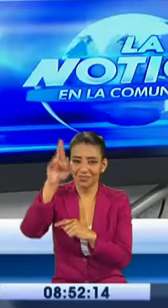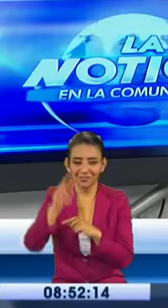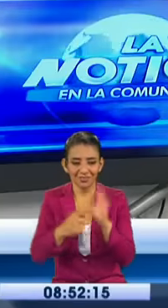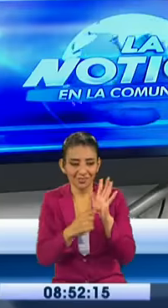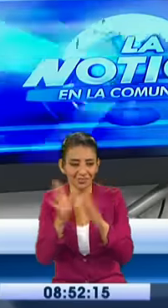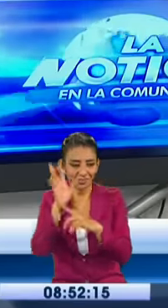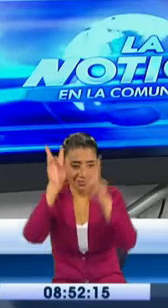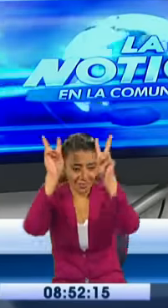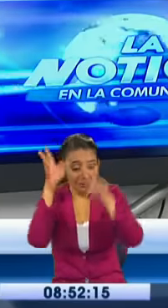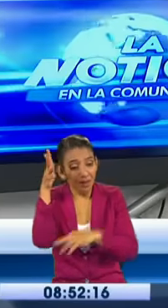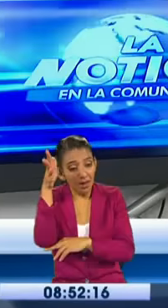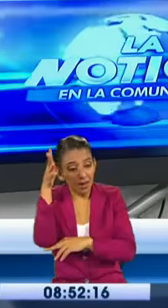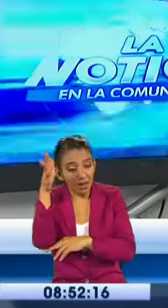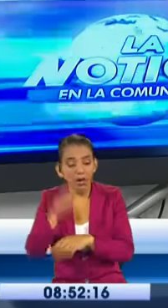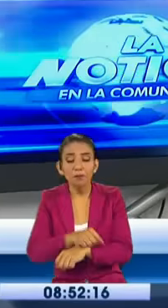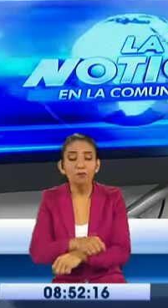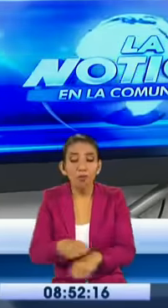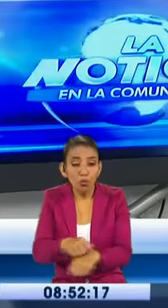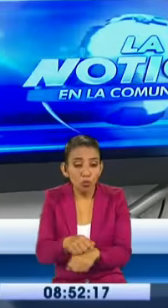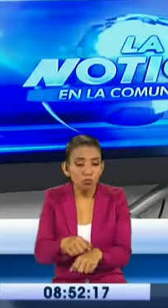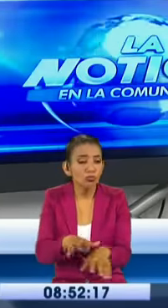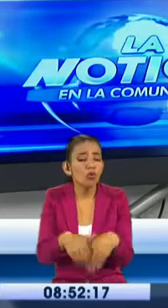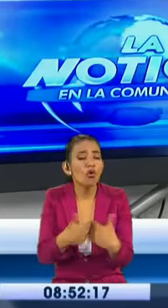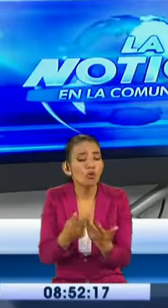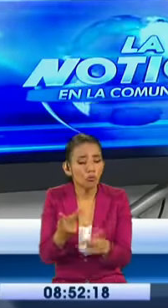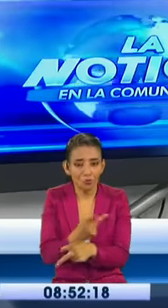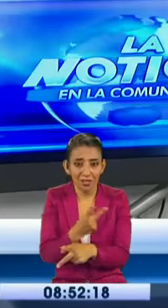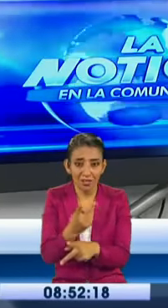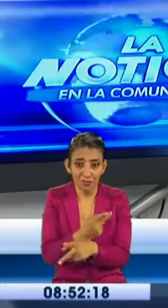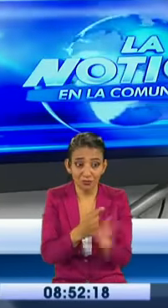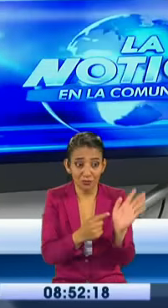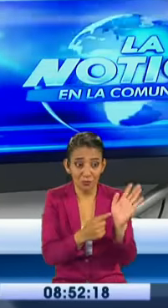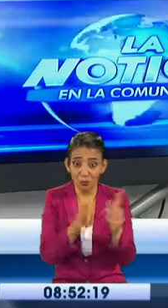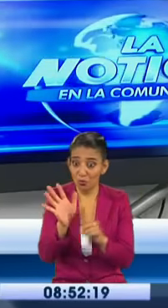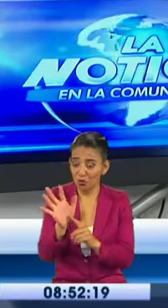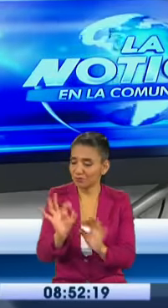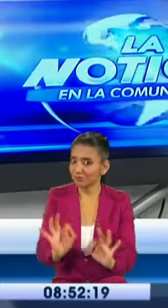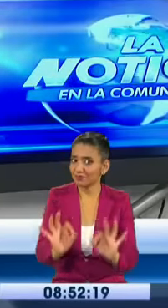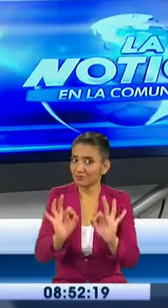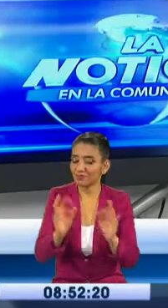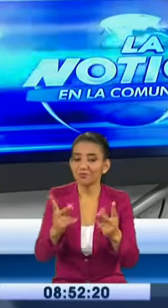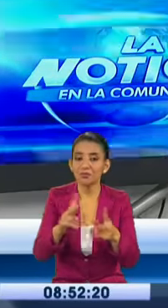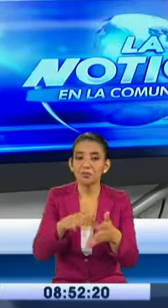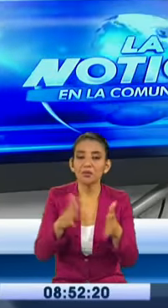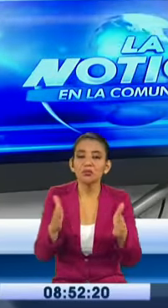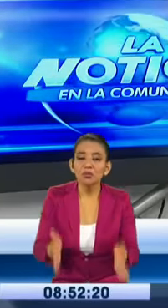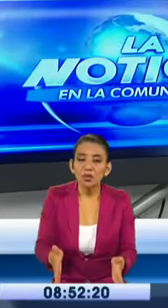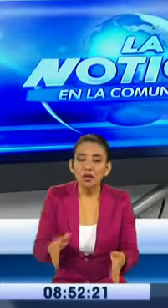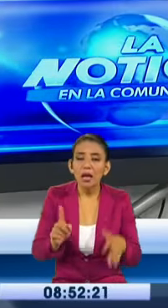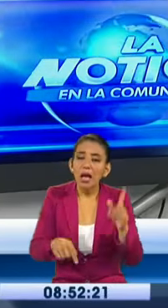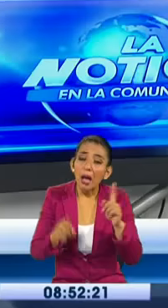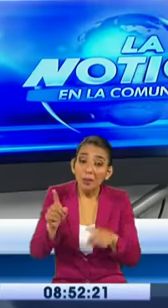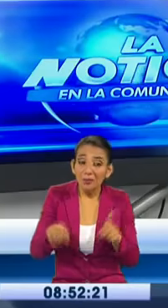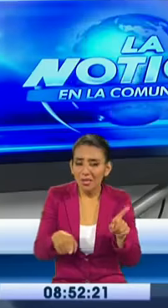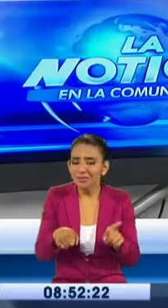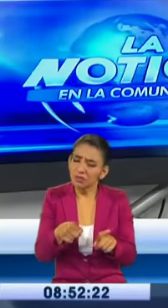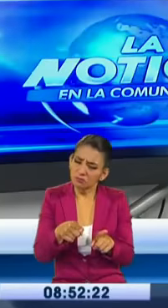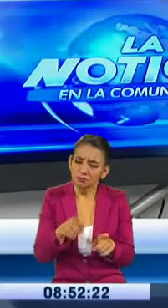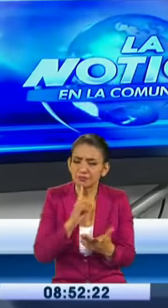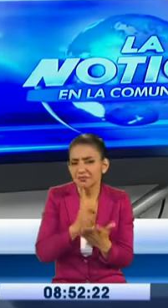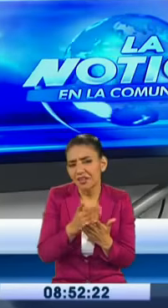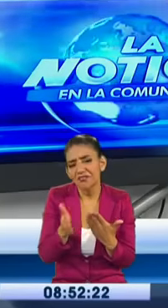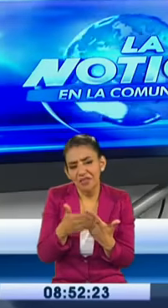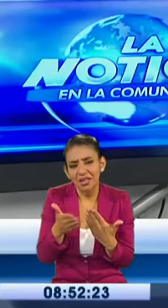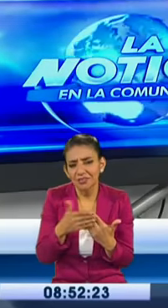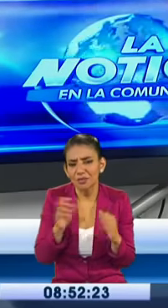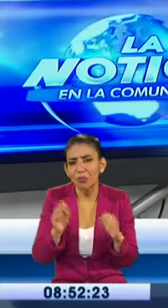los explosivos y sus efectos peligrosos, con demostraciones en vivo, y sobre todo los estudiantes, quienes a veces son desde el grupo más vulnerable